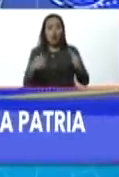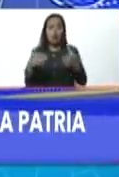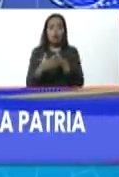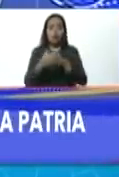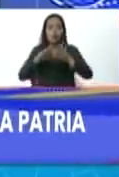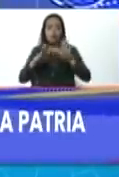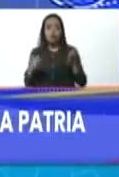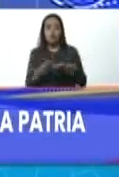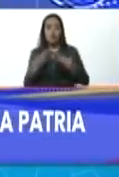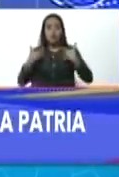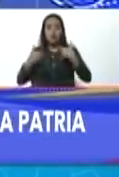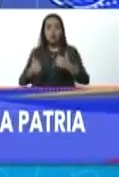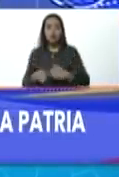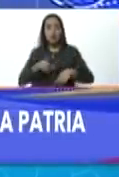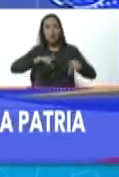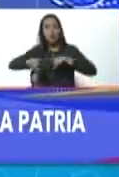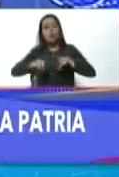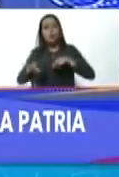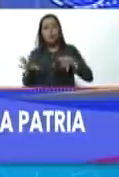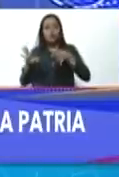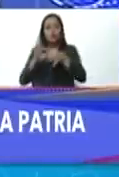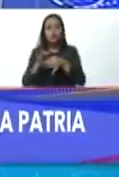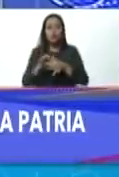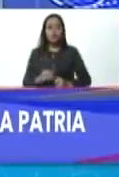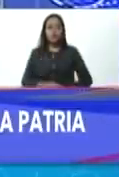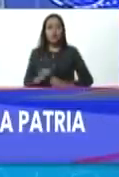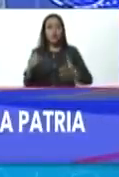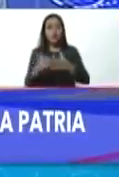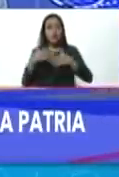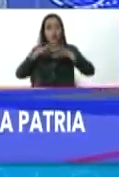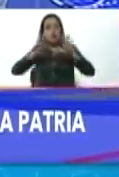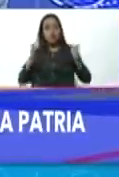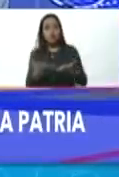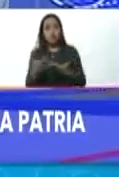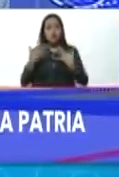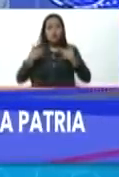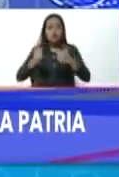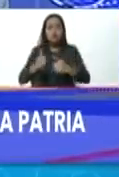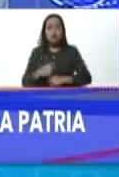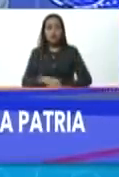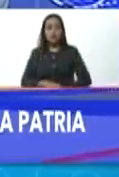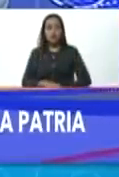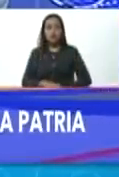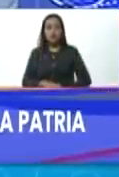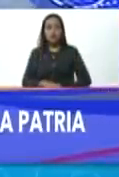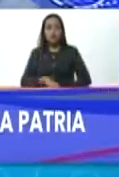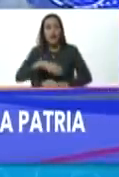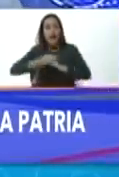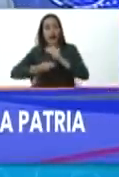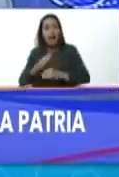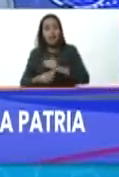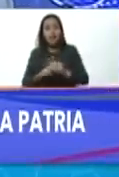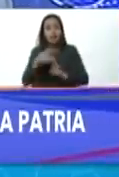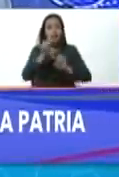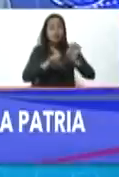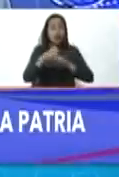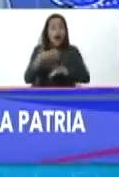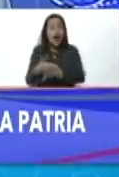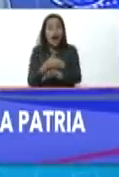de la Salud, en coordinación con la Organización Mundial de la Salud y tomando todas las medidas